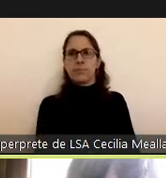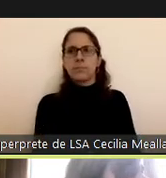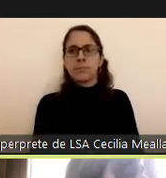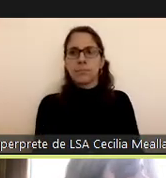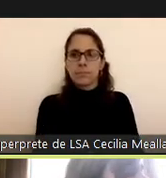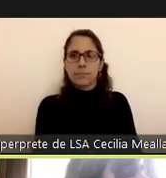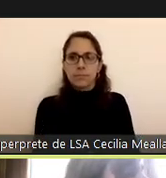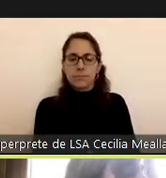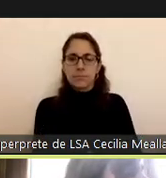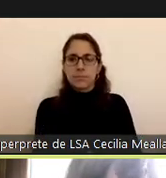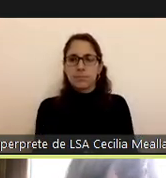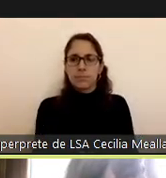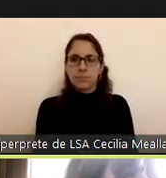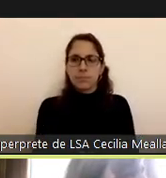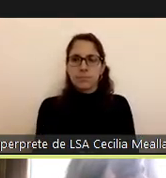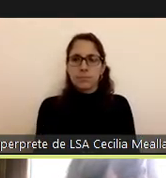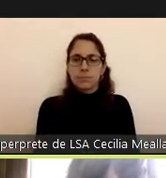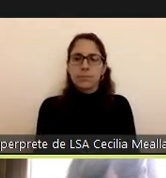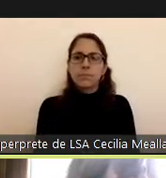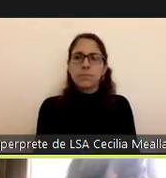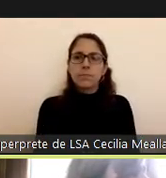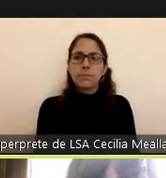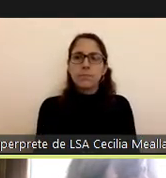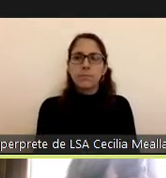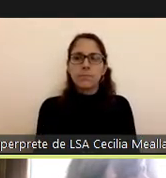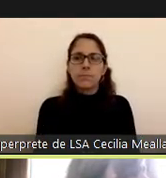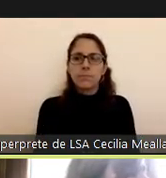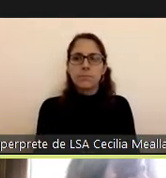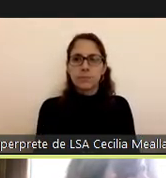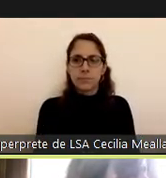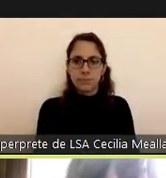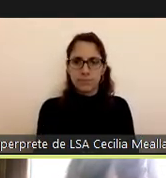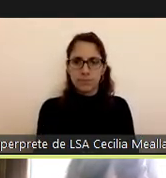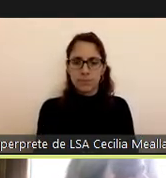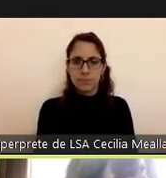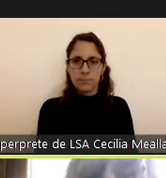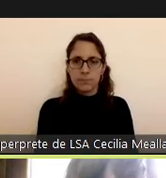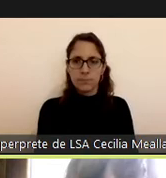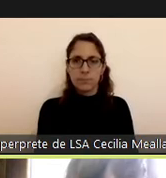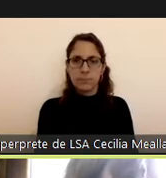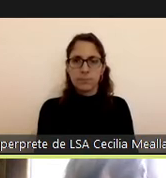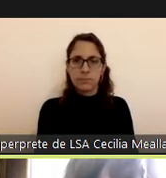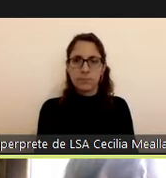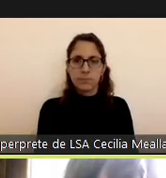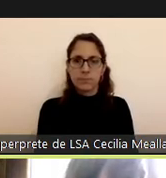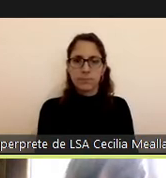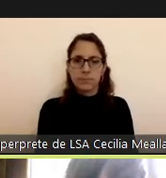No, tiene clase... Tenés clase de Nelly. Tiene clase, decir.